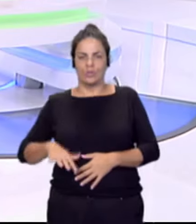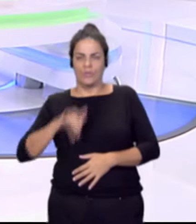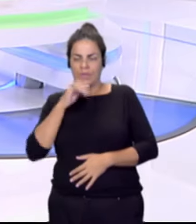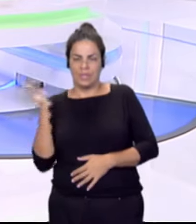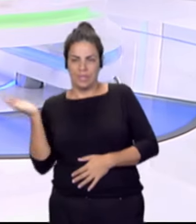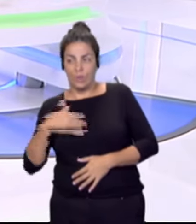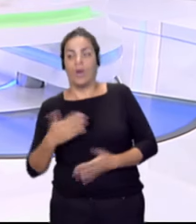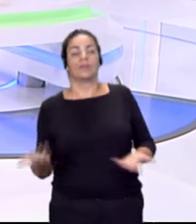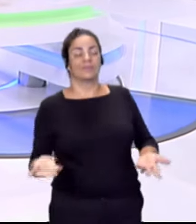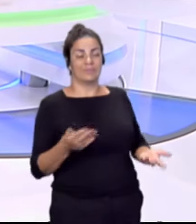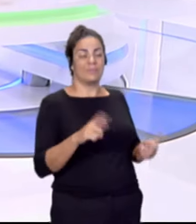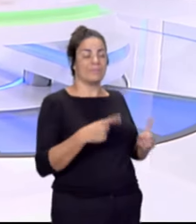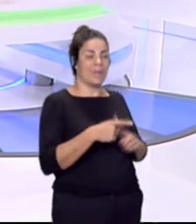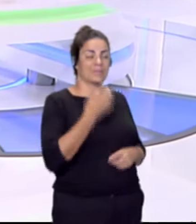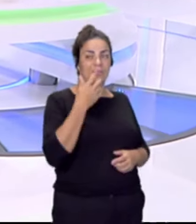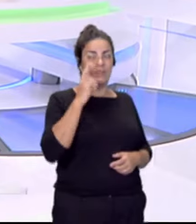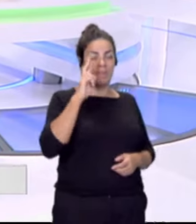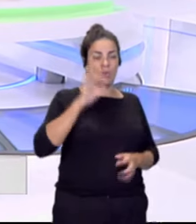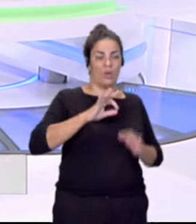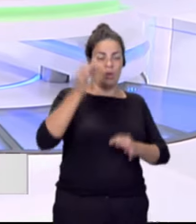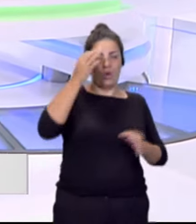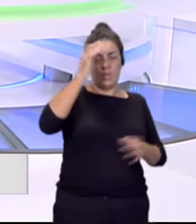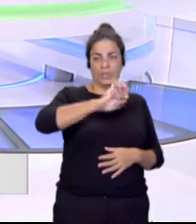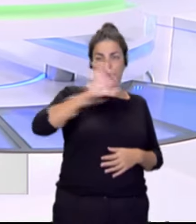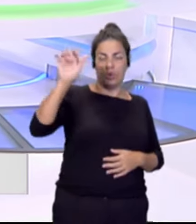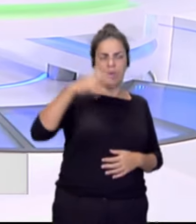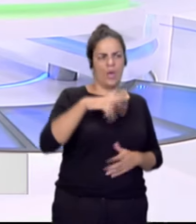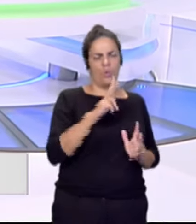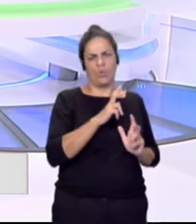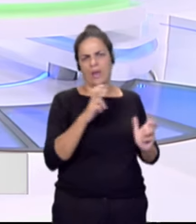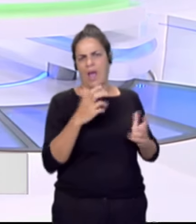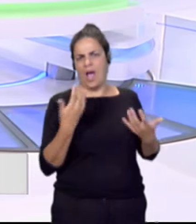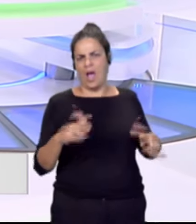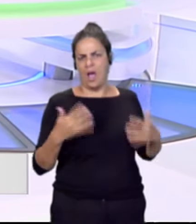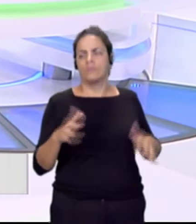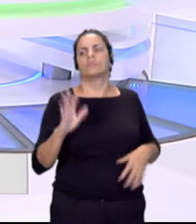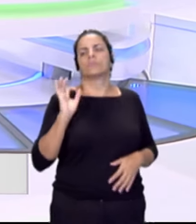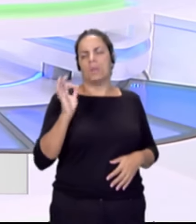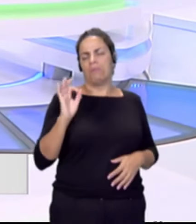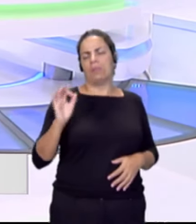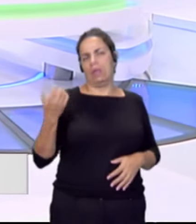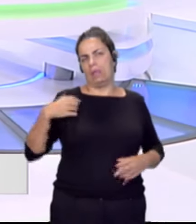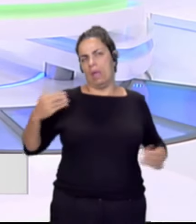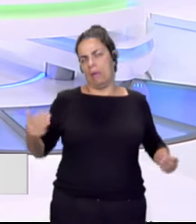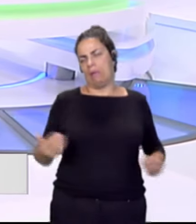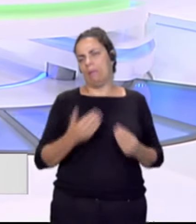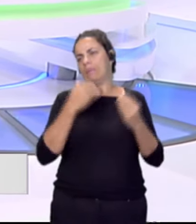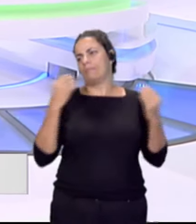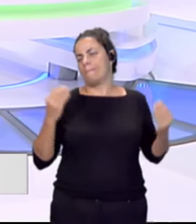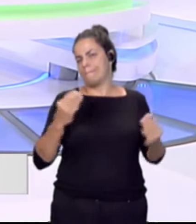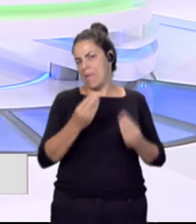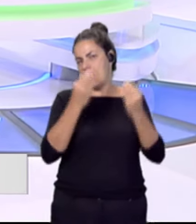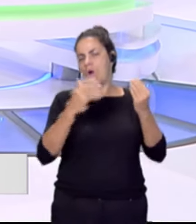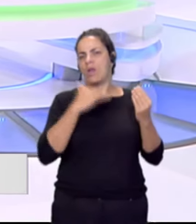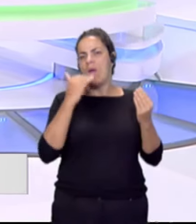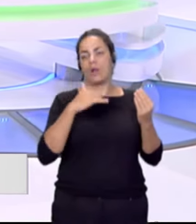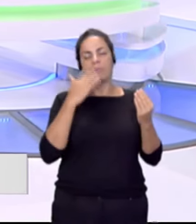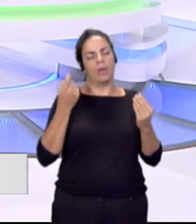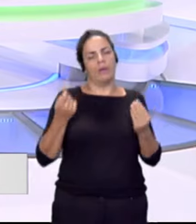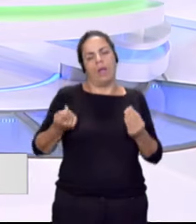Unión Europea, es decir, esto es grave. Sí que es verdad que ha habido una mejoría, ligera mejoría, pero ha sido muy progresivo. El aumento de la